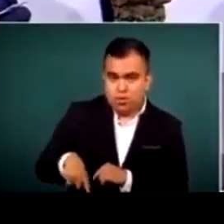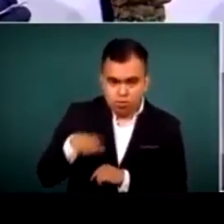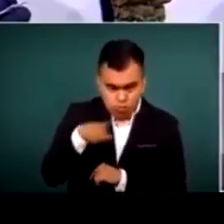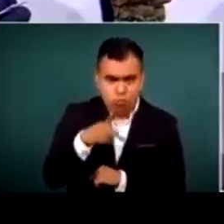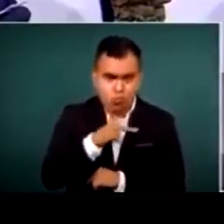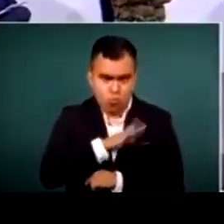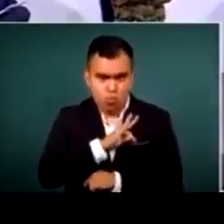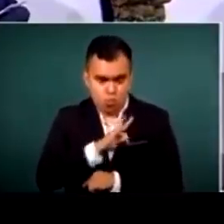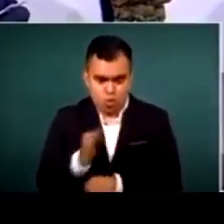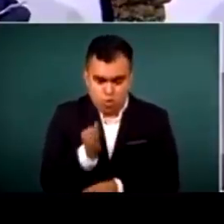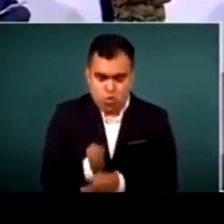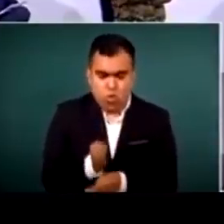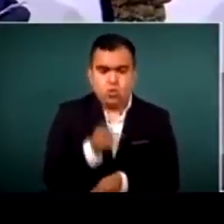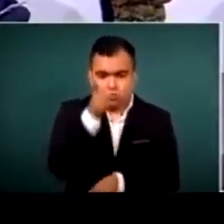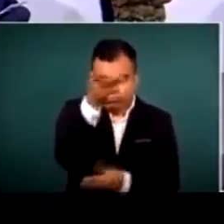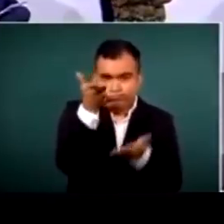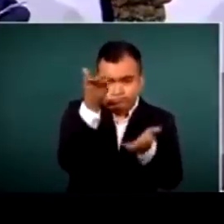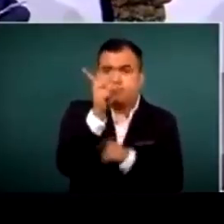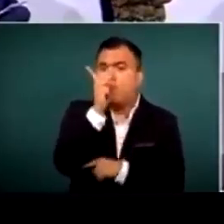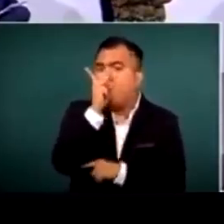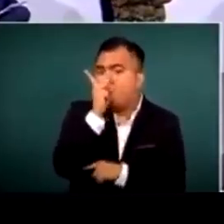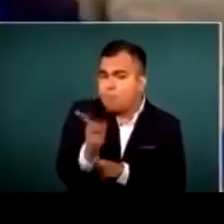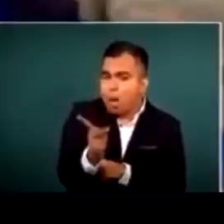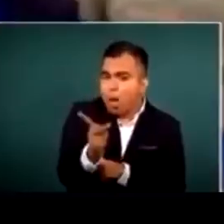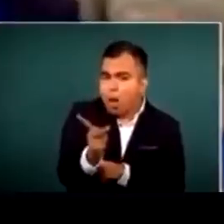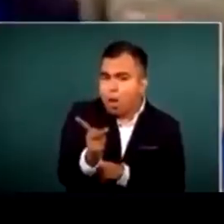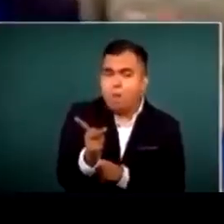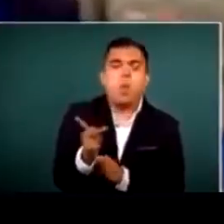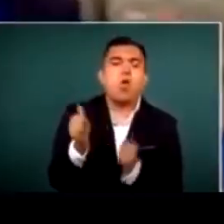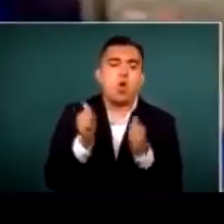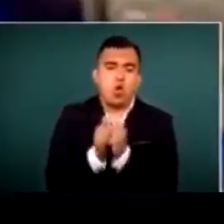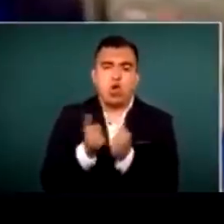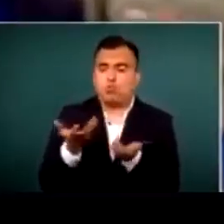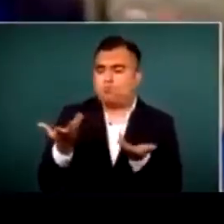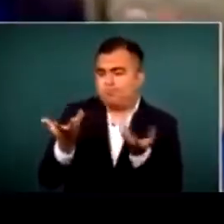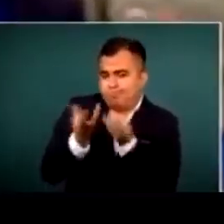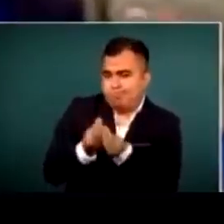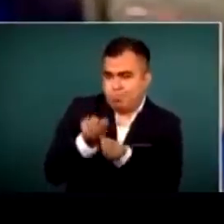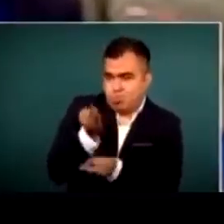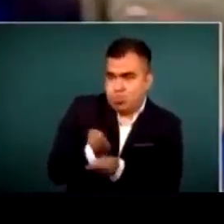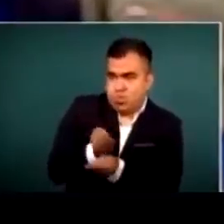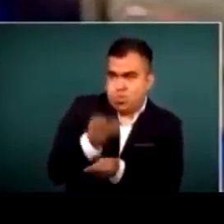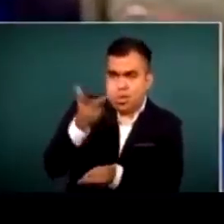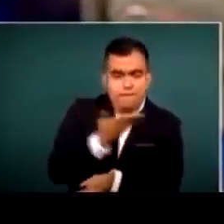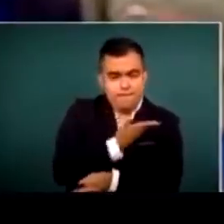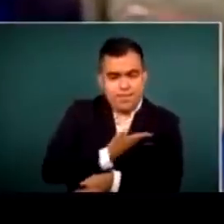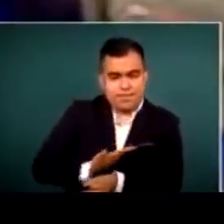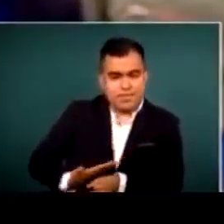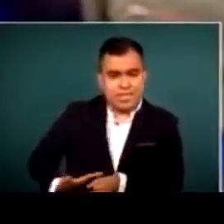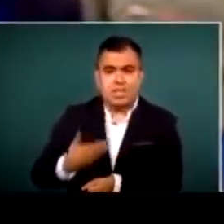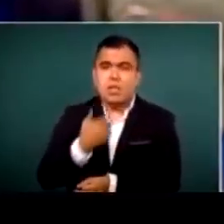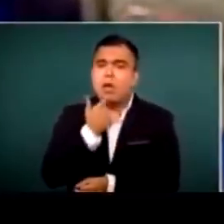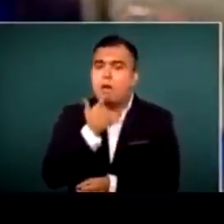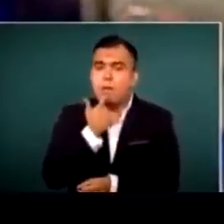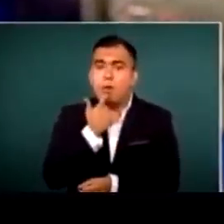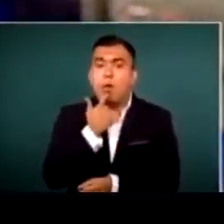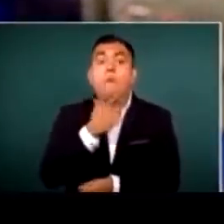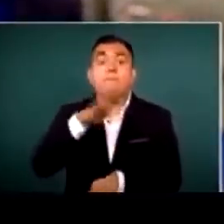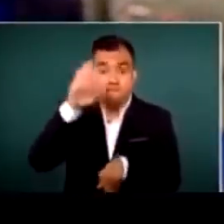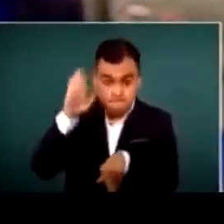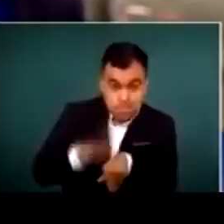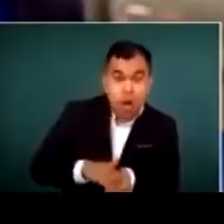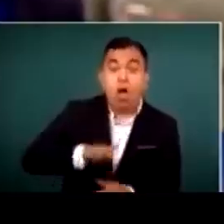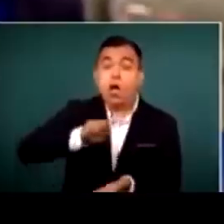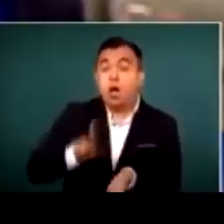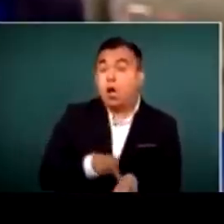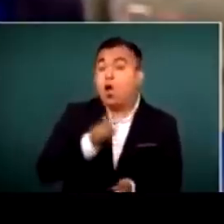palabra ahora que estamos bueno pues junto con el presidente andrés manuel lópez obrador de no endeudar más al